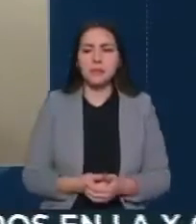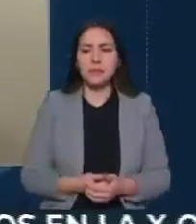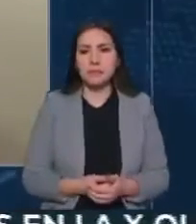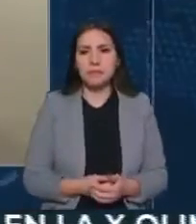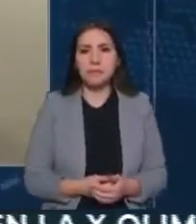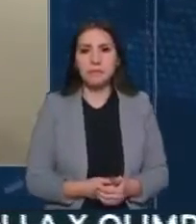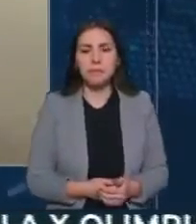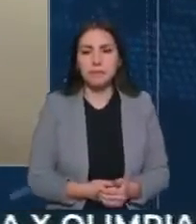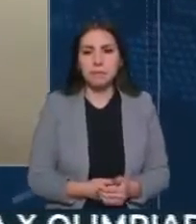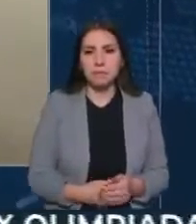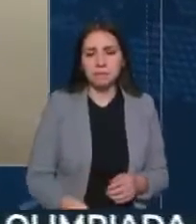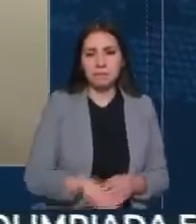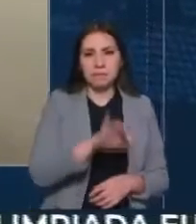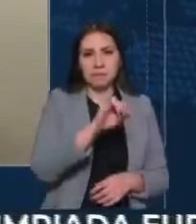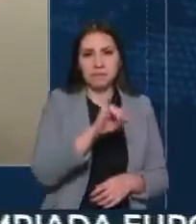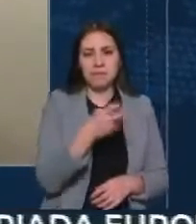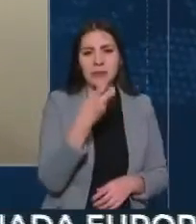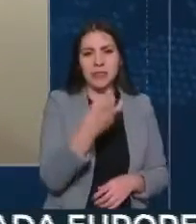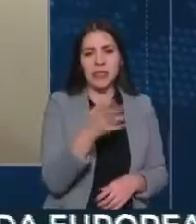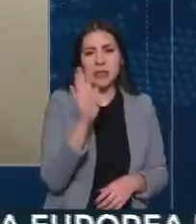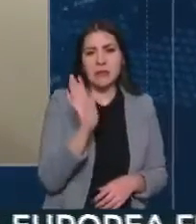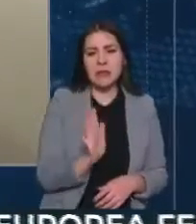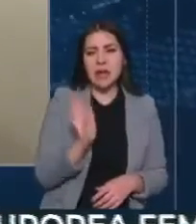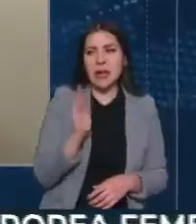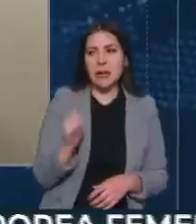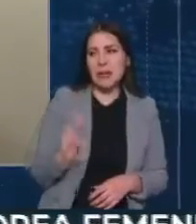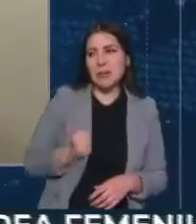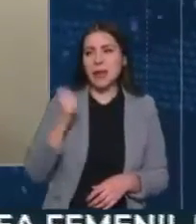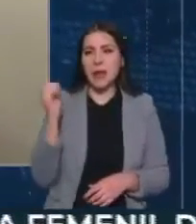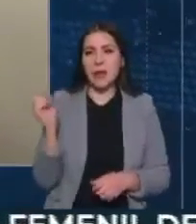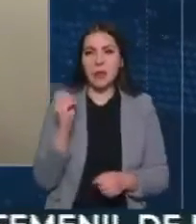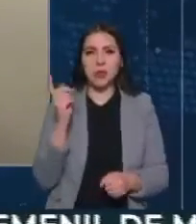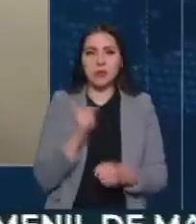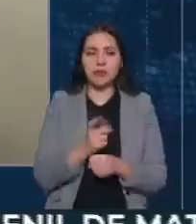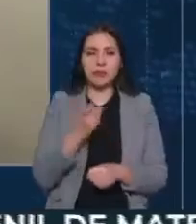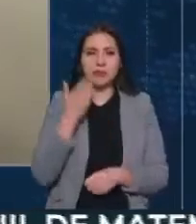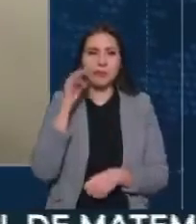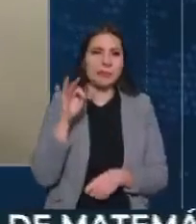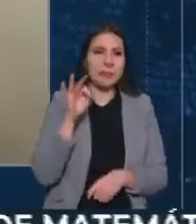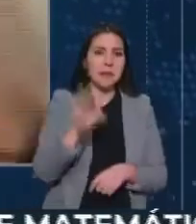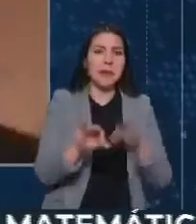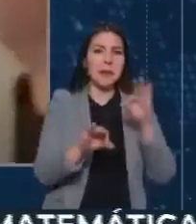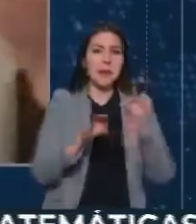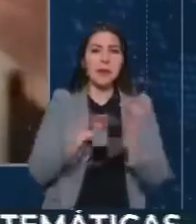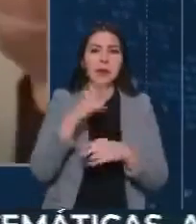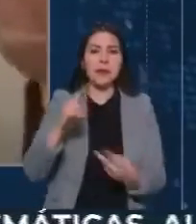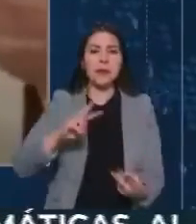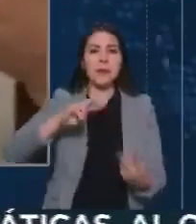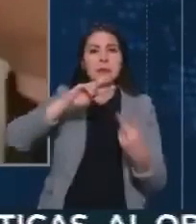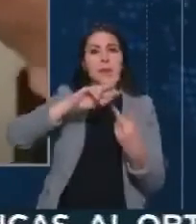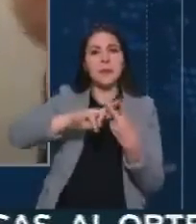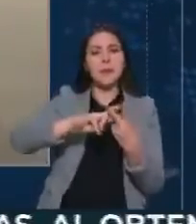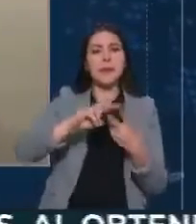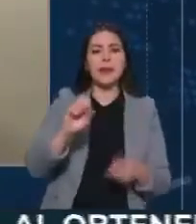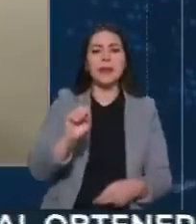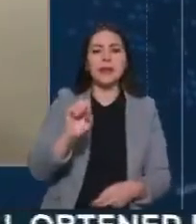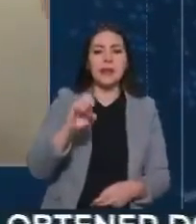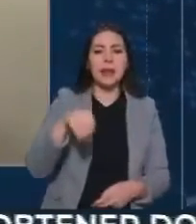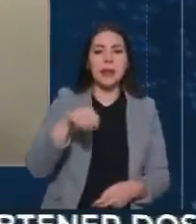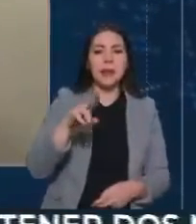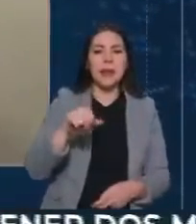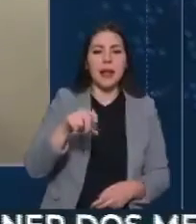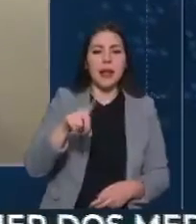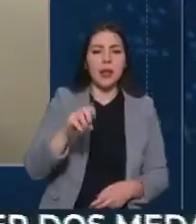Él, pues se trata de una especie de oportunismo porque el hashtag Sembrando Vida, con el que se utilizaba para difundir